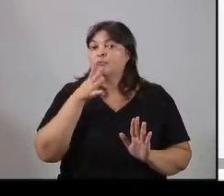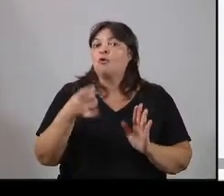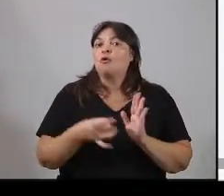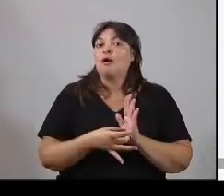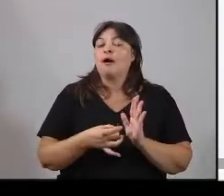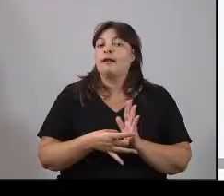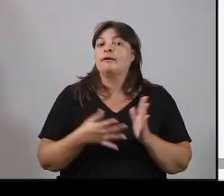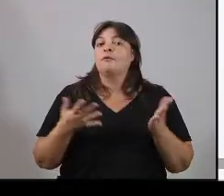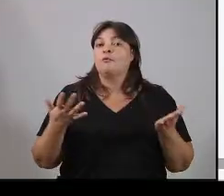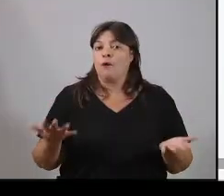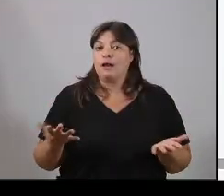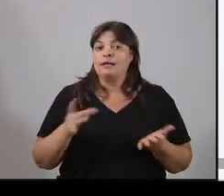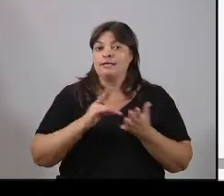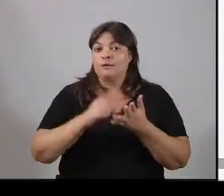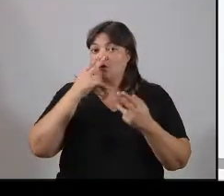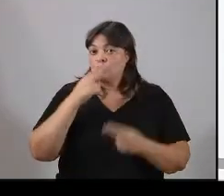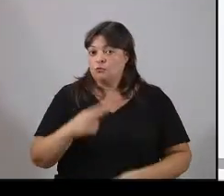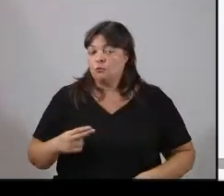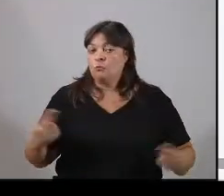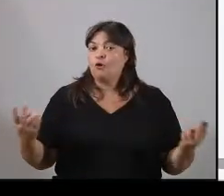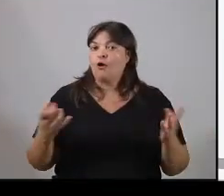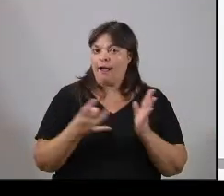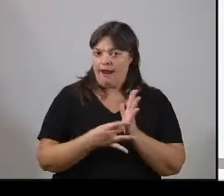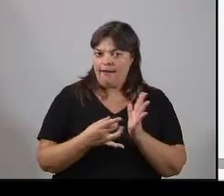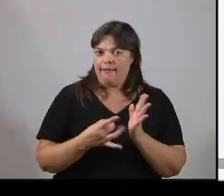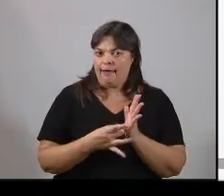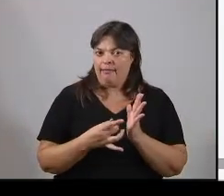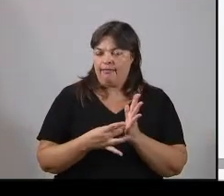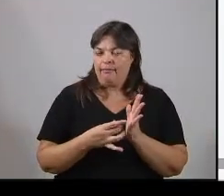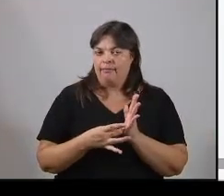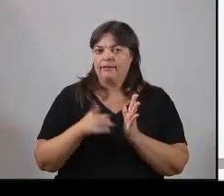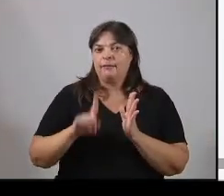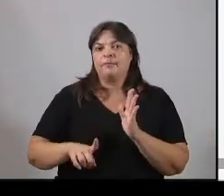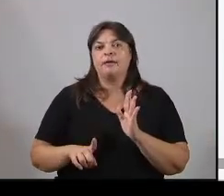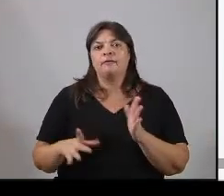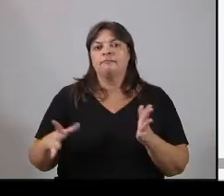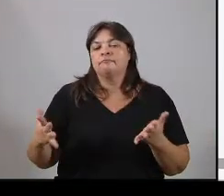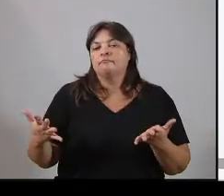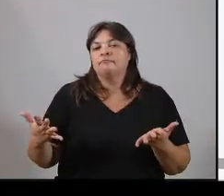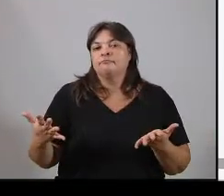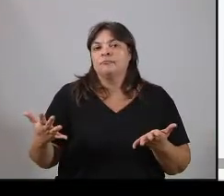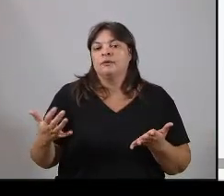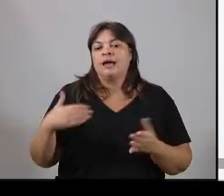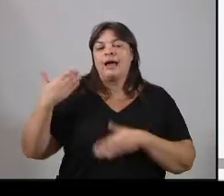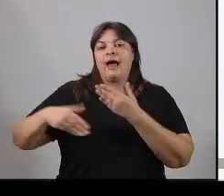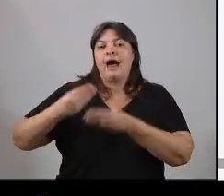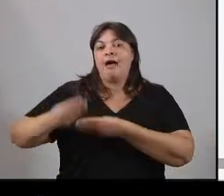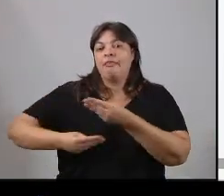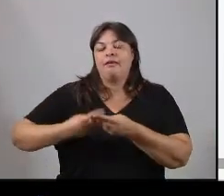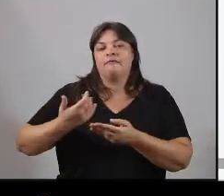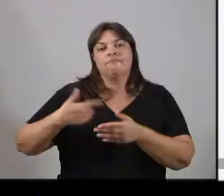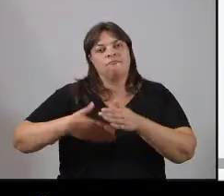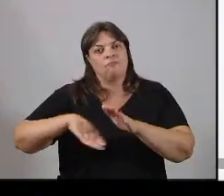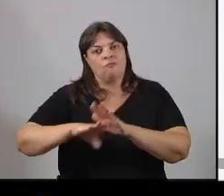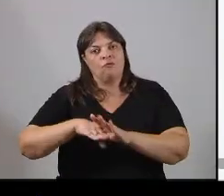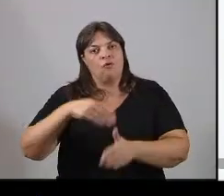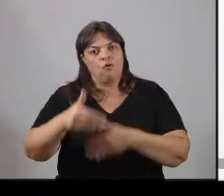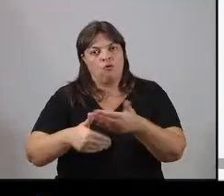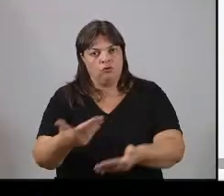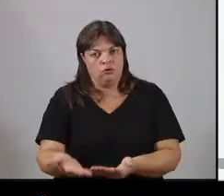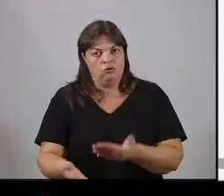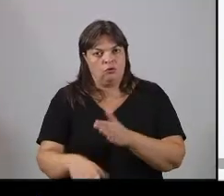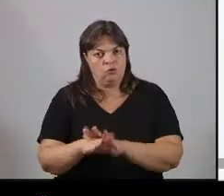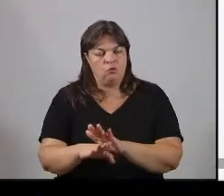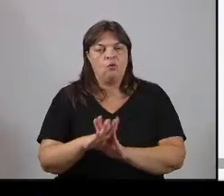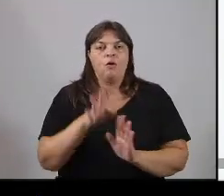garantizando los servicios públicos de calidad y para seguir avanzando en todo lo que ya hemos hecho. En ningún caso en esa reunión